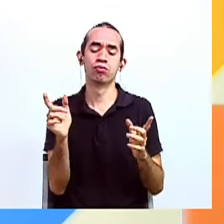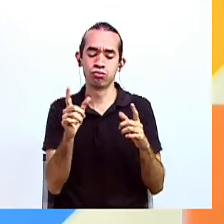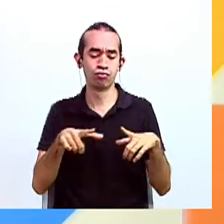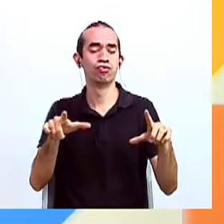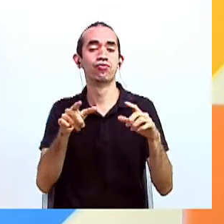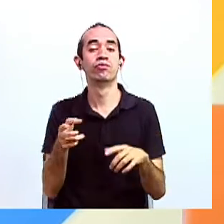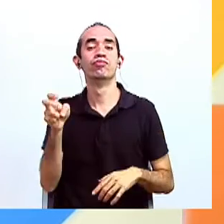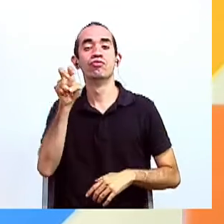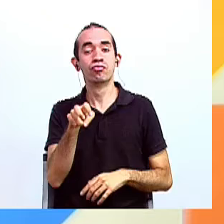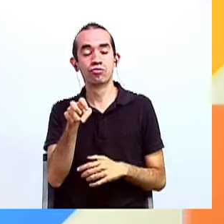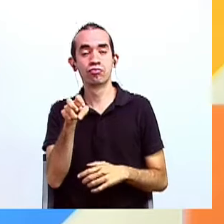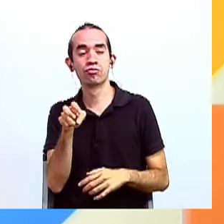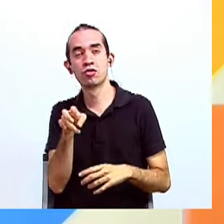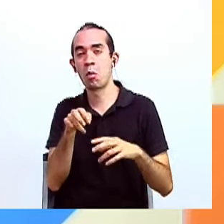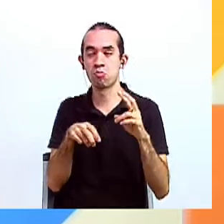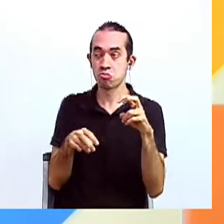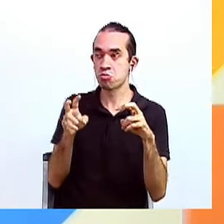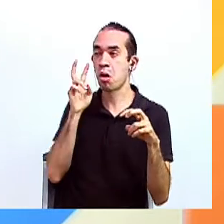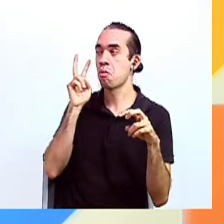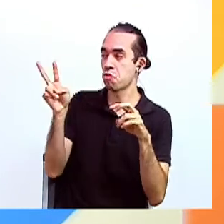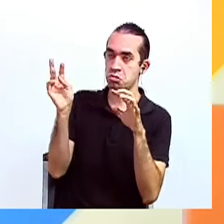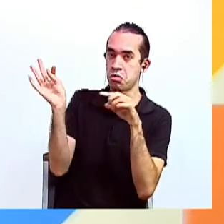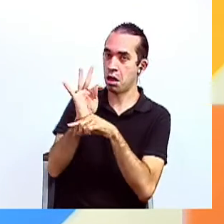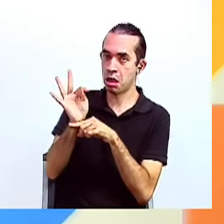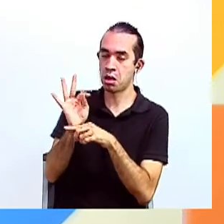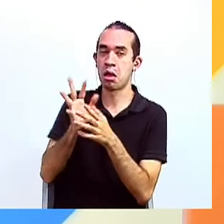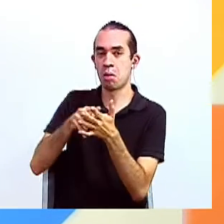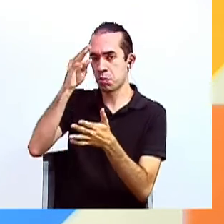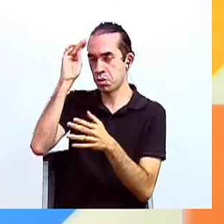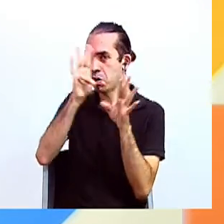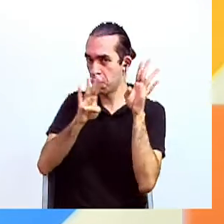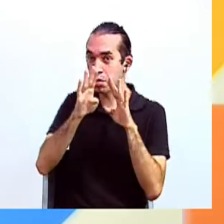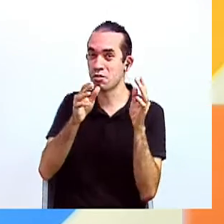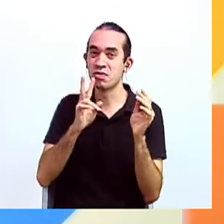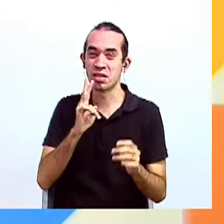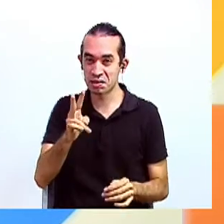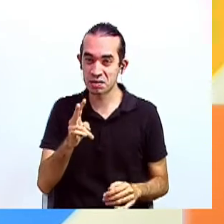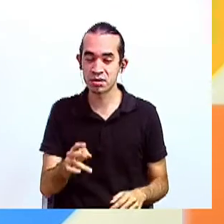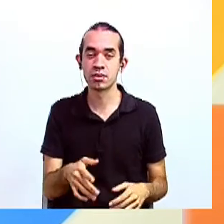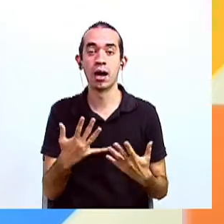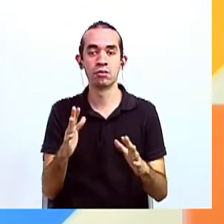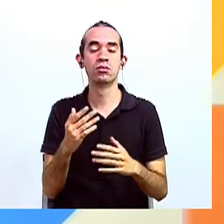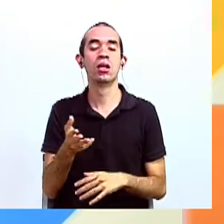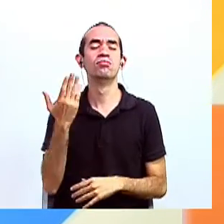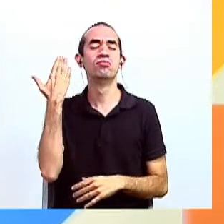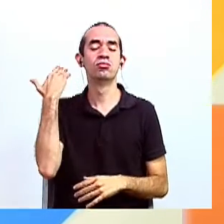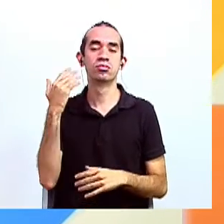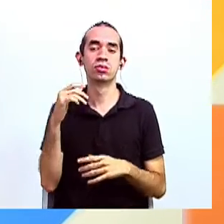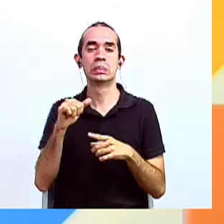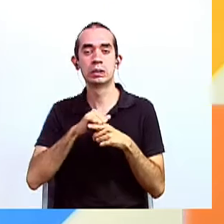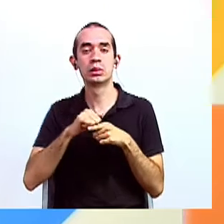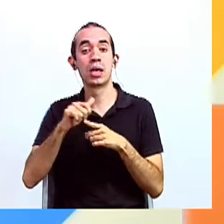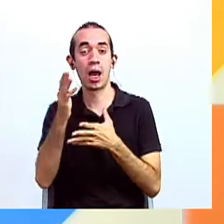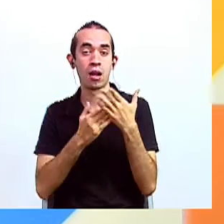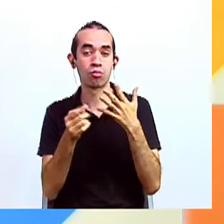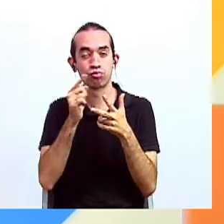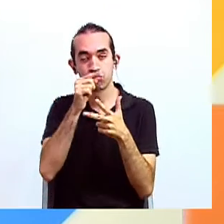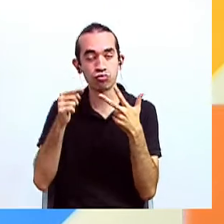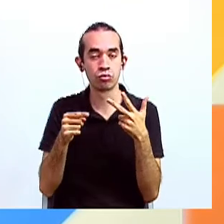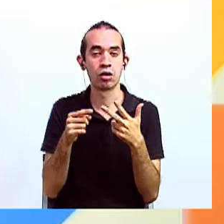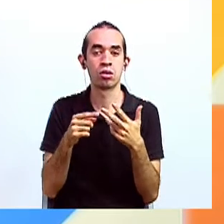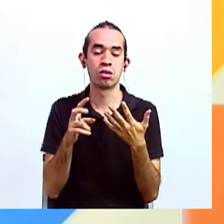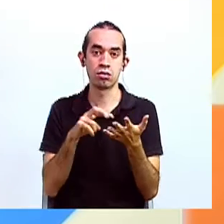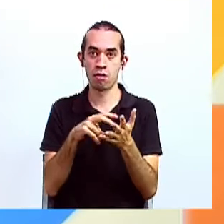para recibir su lección de biología, ¿cierto? La última vez repasamos algunos pasos muy importantes que vamos a